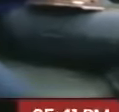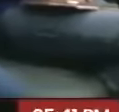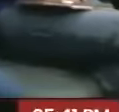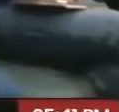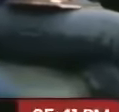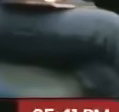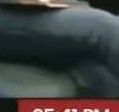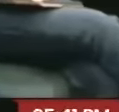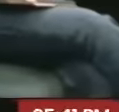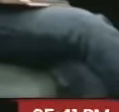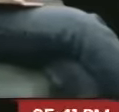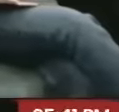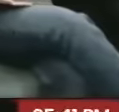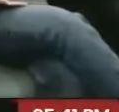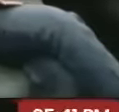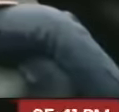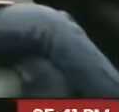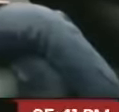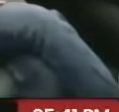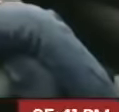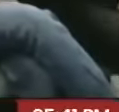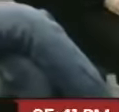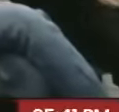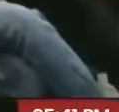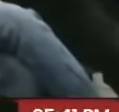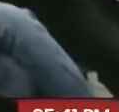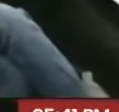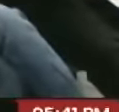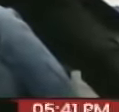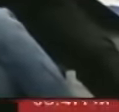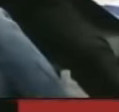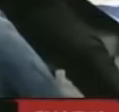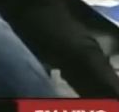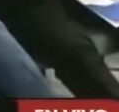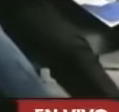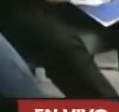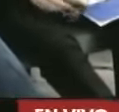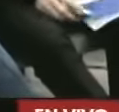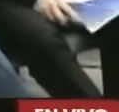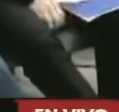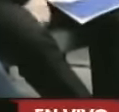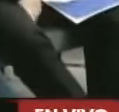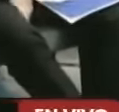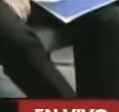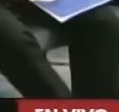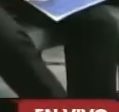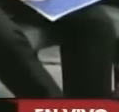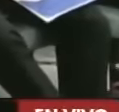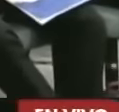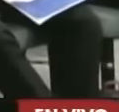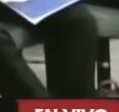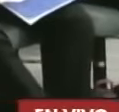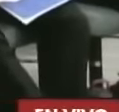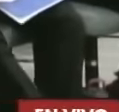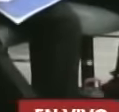un muchacho pueda utilizar las redes y lo haga de manera sana? Las redes exponen dos tipos de efectos. Correcto.